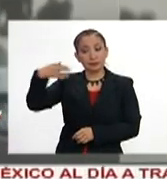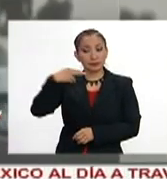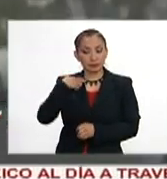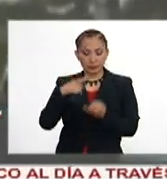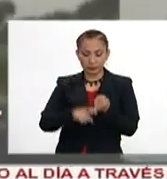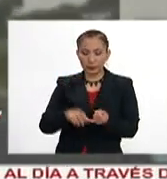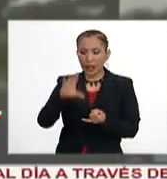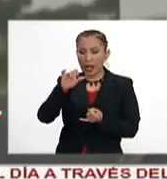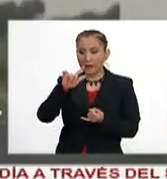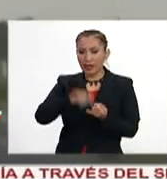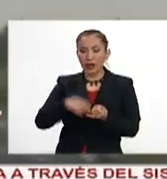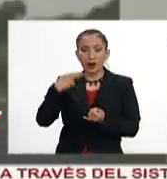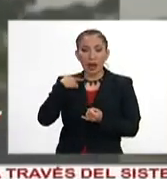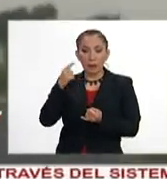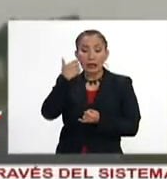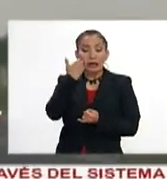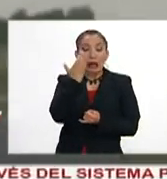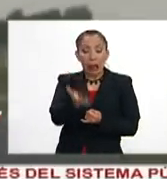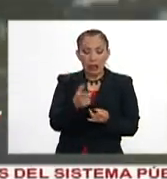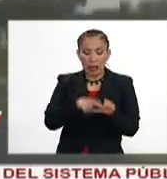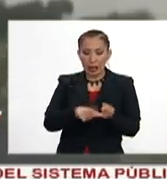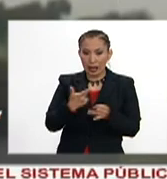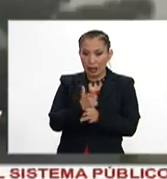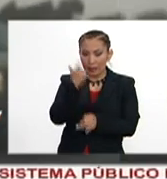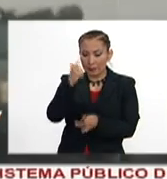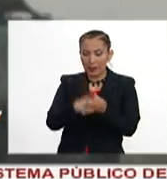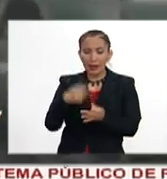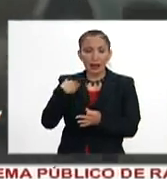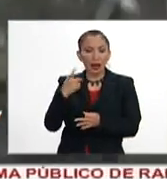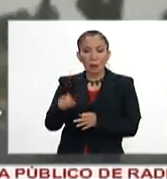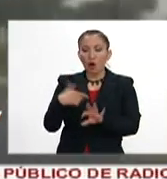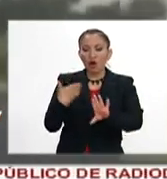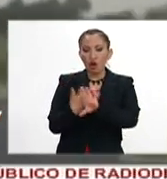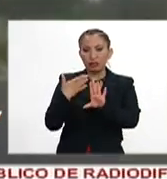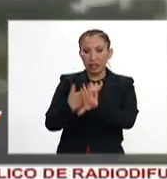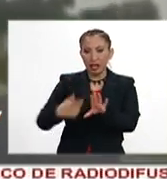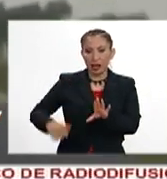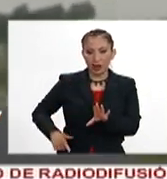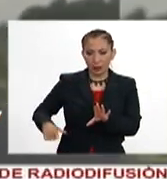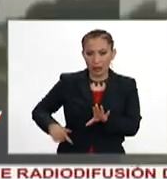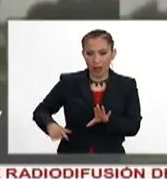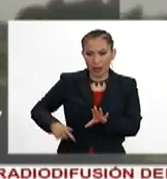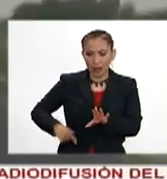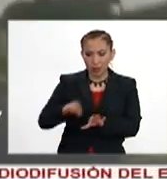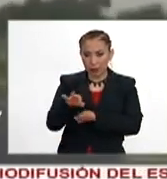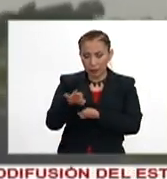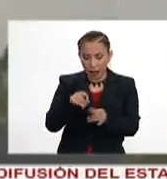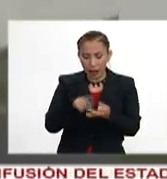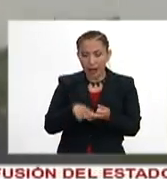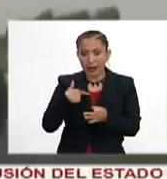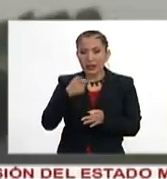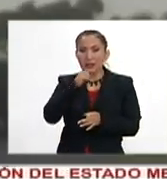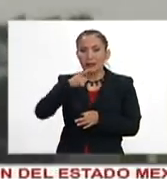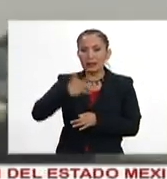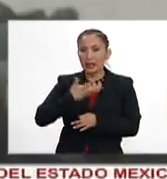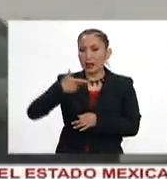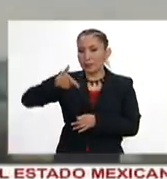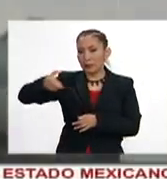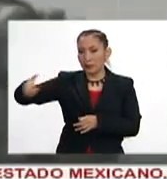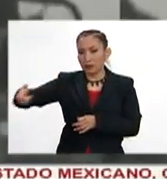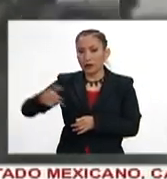homicidio calificado, homicidio en grado de tentativa agravado, delitos contra servidores públicos, así como portación de armas de fuego